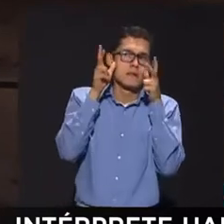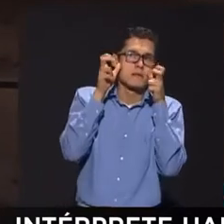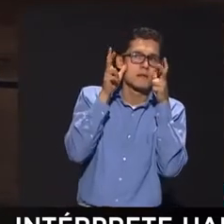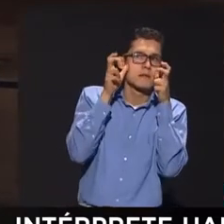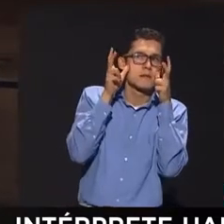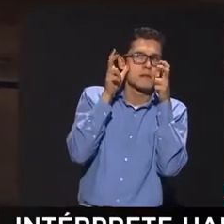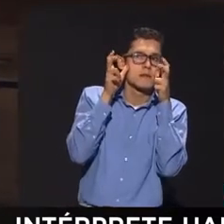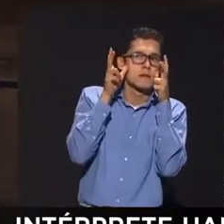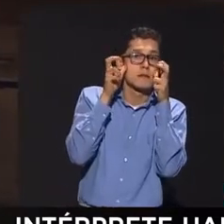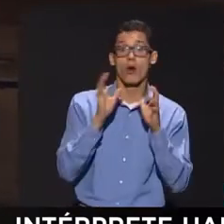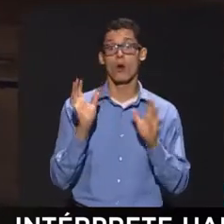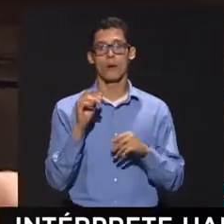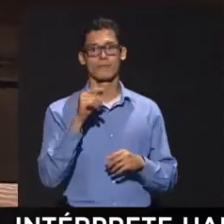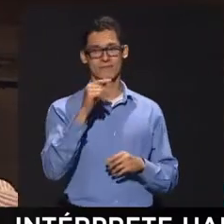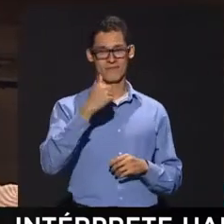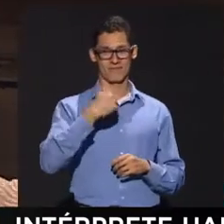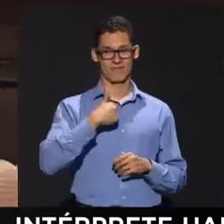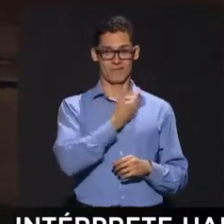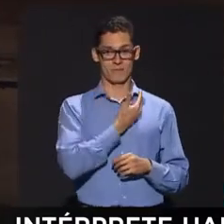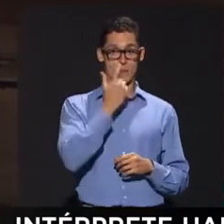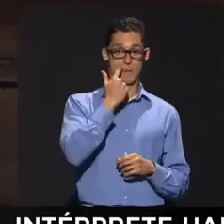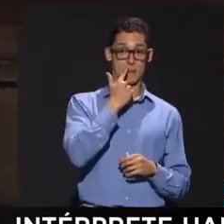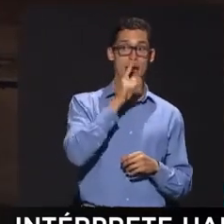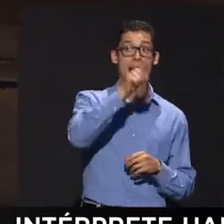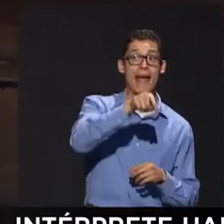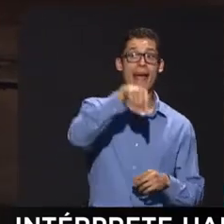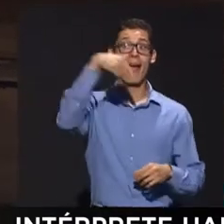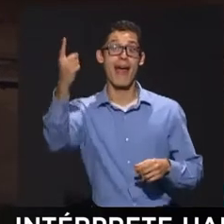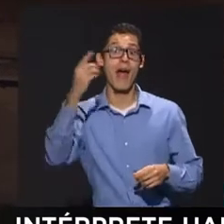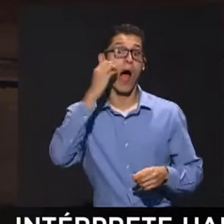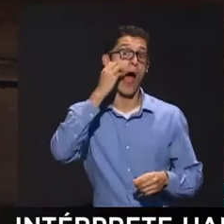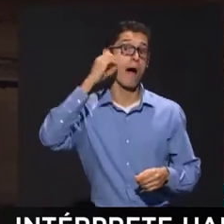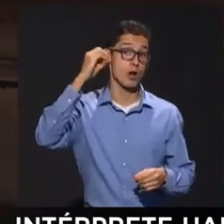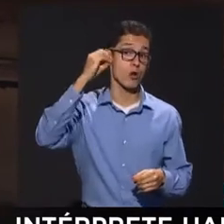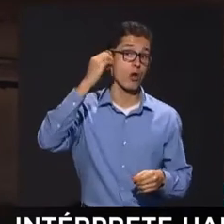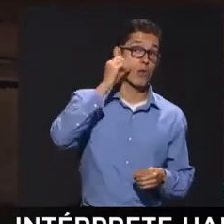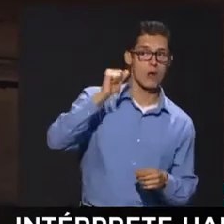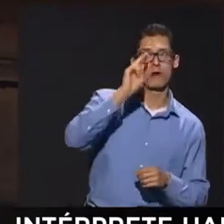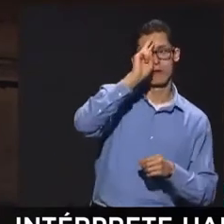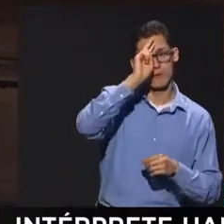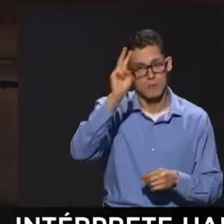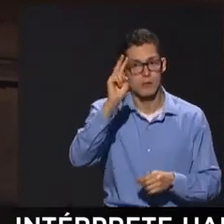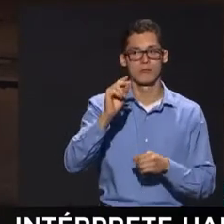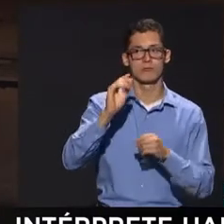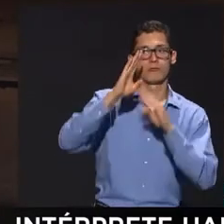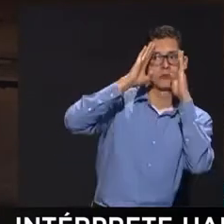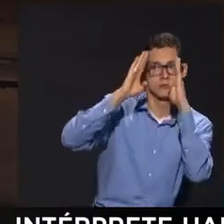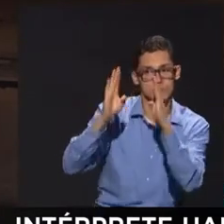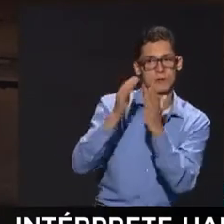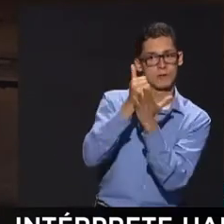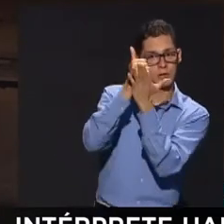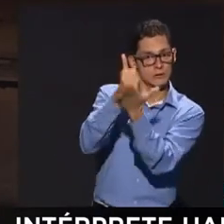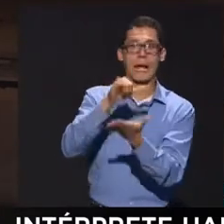estoy absorbiendo todo eso, y eso tiene que ver con lo que decimos que son las neuronas espejo. Y